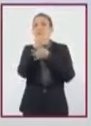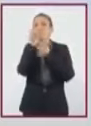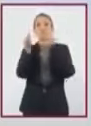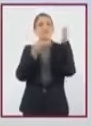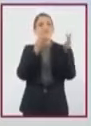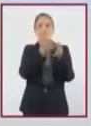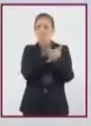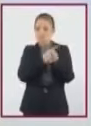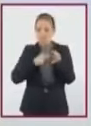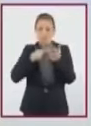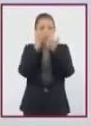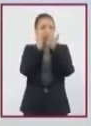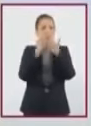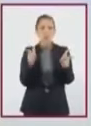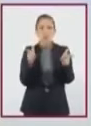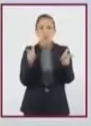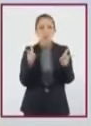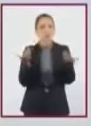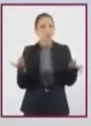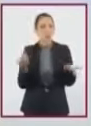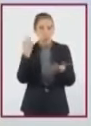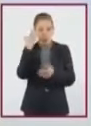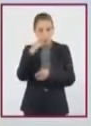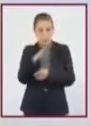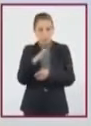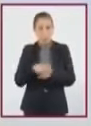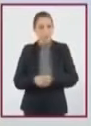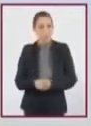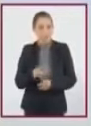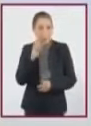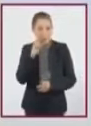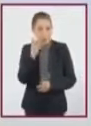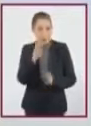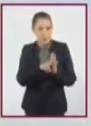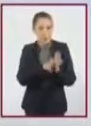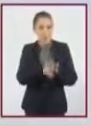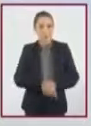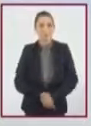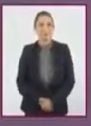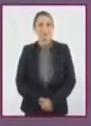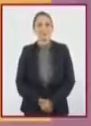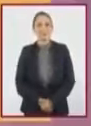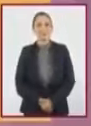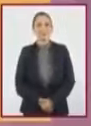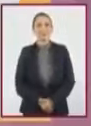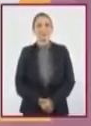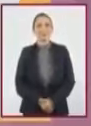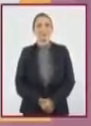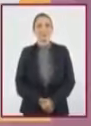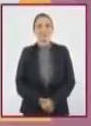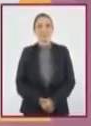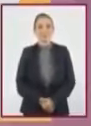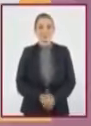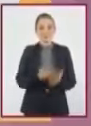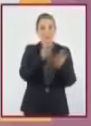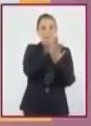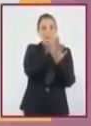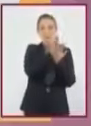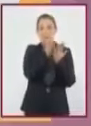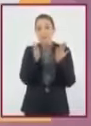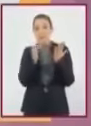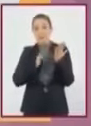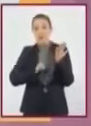las ideas del liberalismo? Para saberlo, veamos el siguiente video. Entre la segunda mitad del